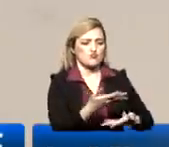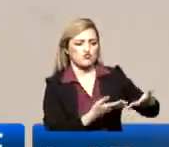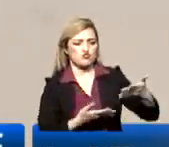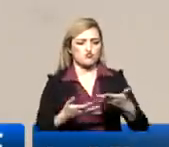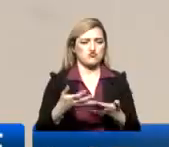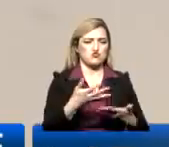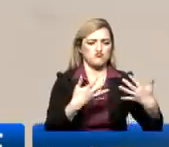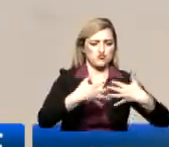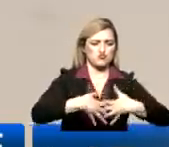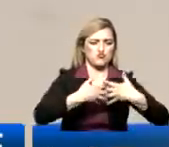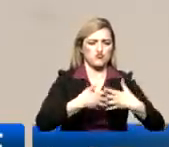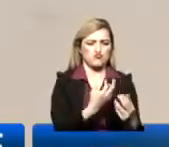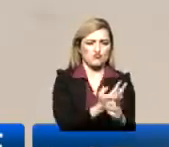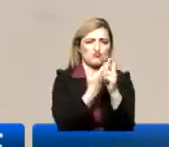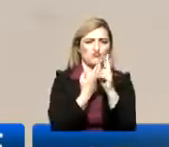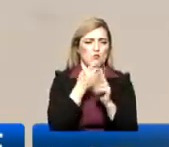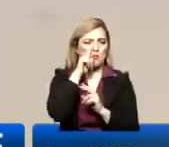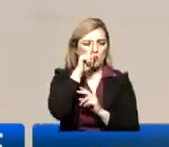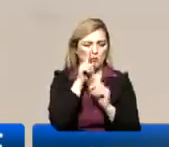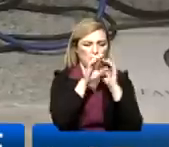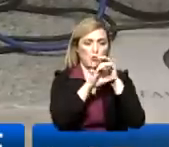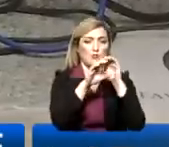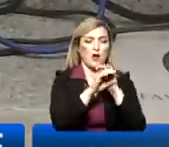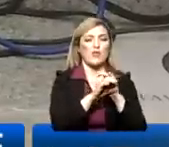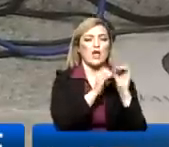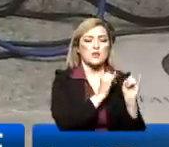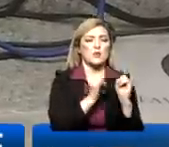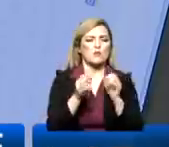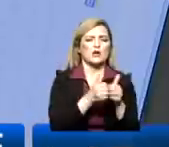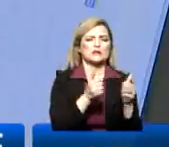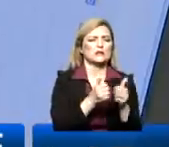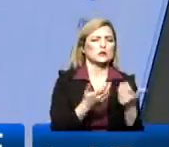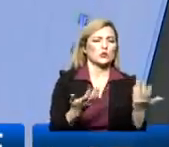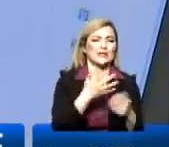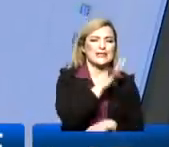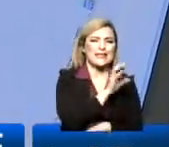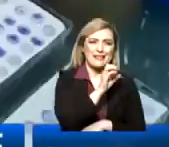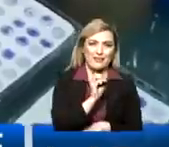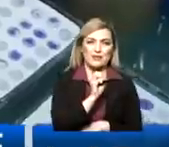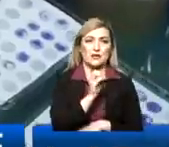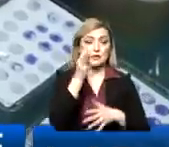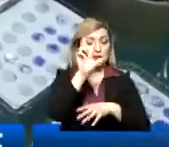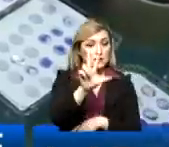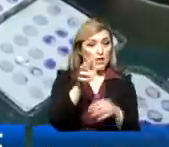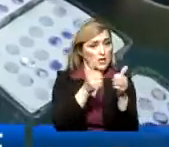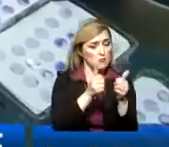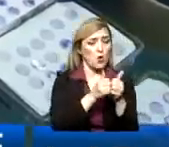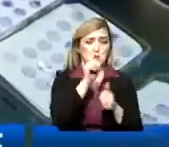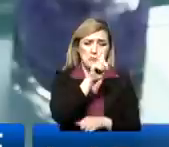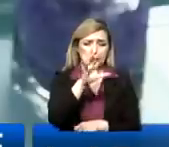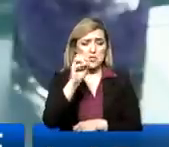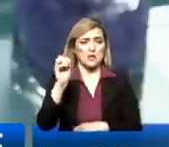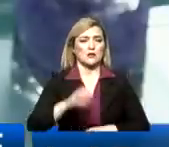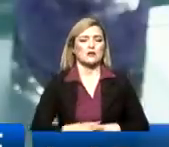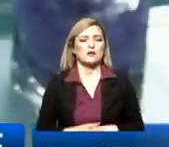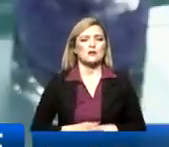de 500 pruebas. Si son 3 máquinas, son 1.500 pruebas. Por otro lado, la caducidad de los test que se cumple en octubre no preocupa a